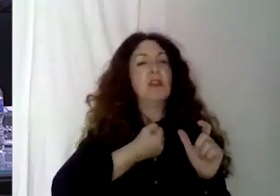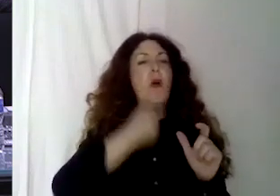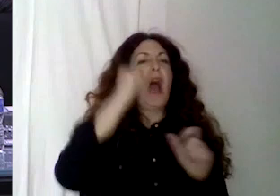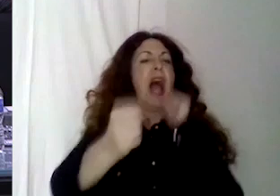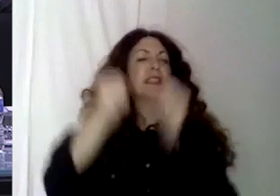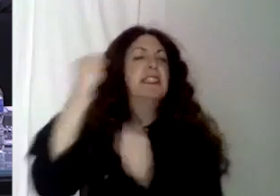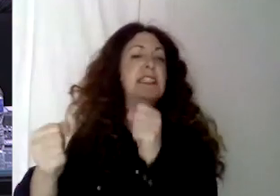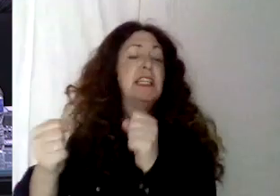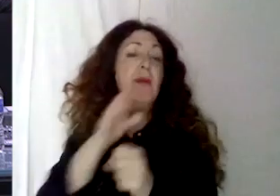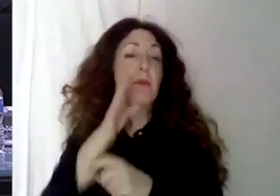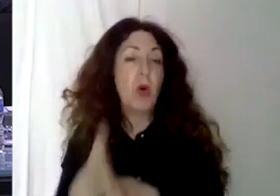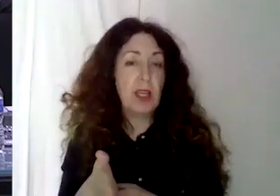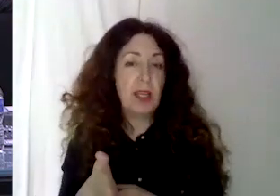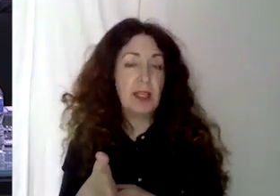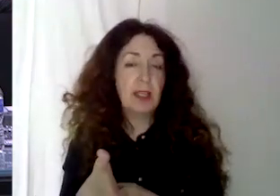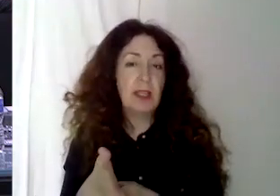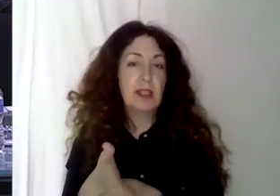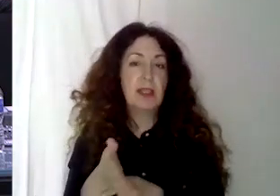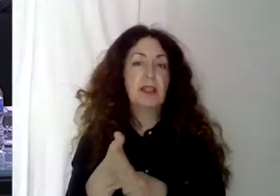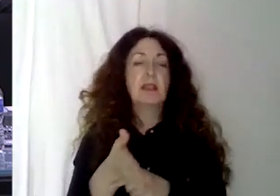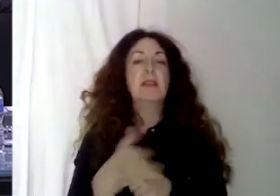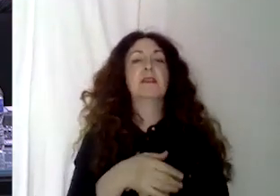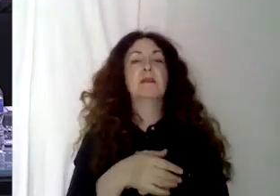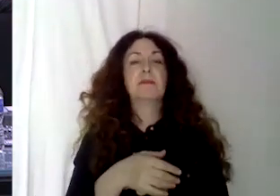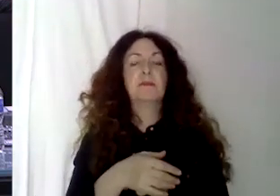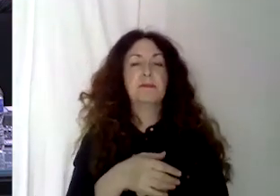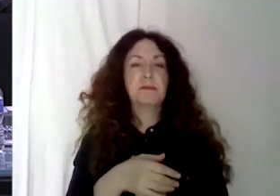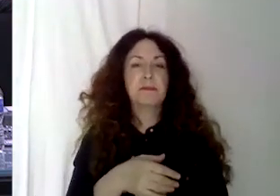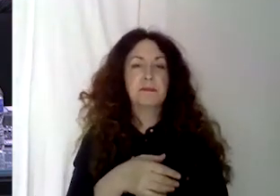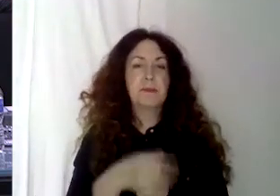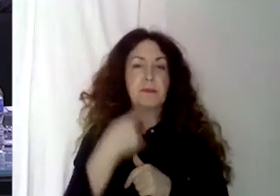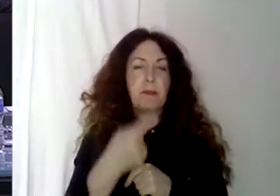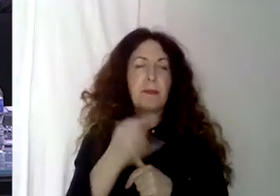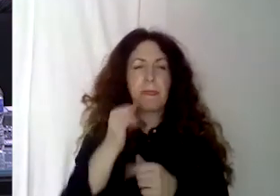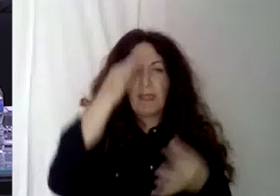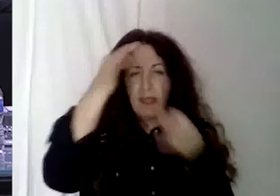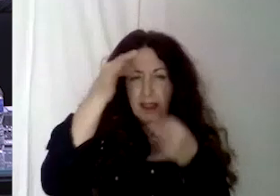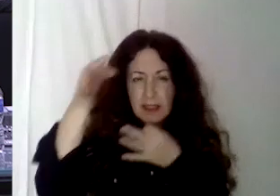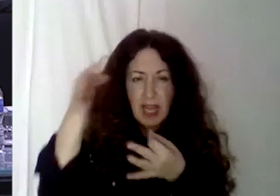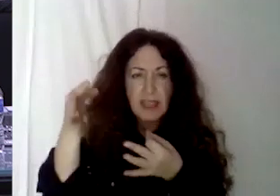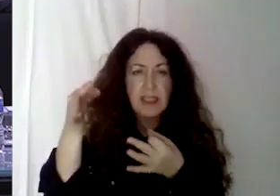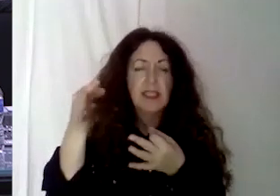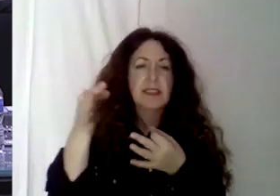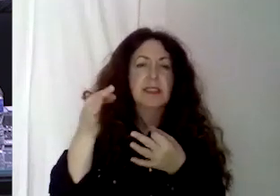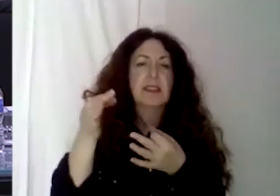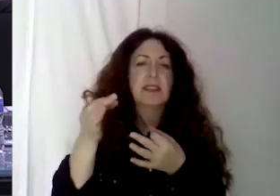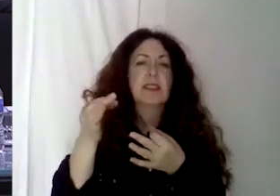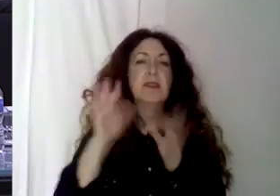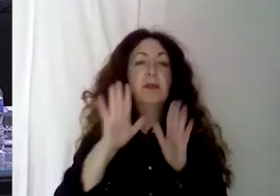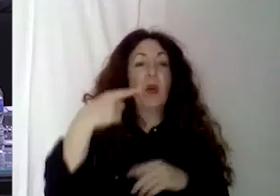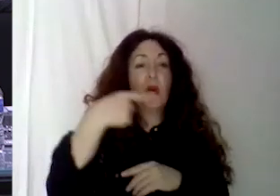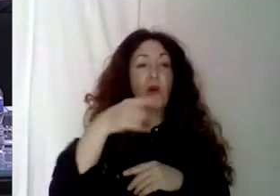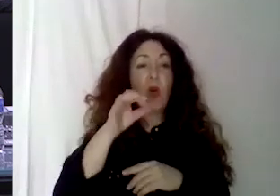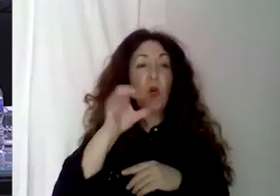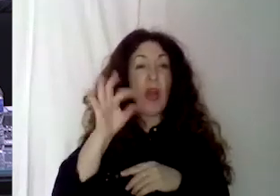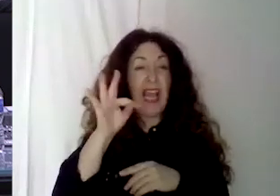trabajó. Y el joven Werther le dio mucha guerra para entenderlo y los detalles. Pero Goethe, mientras hacía